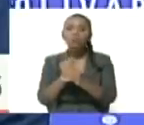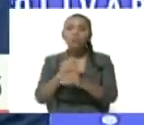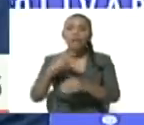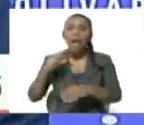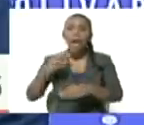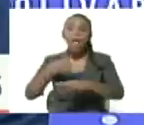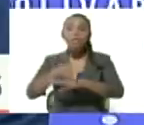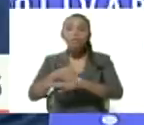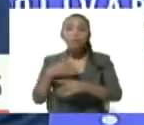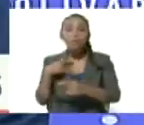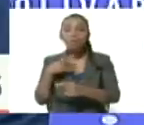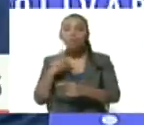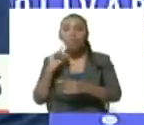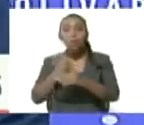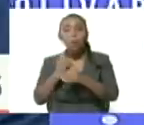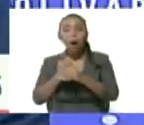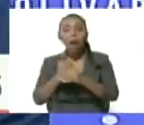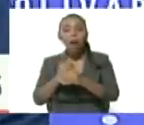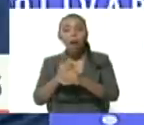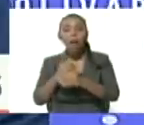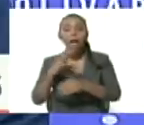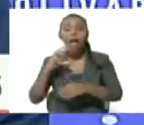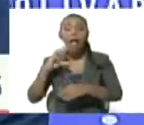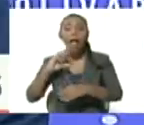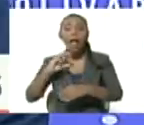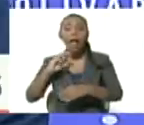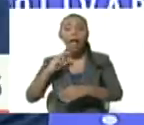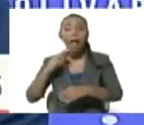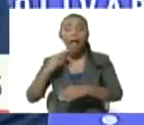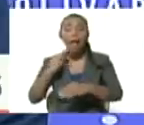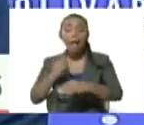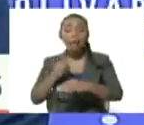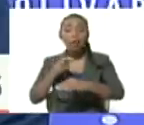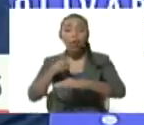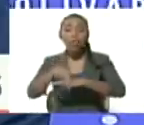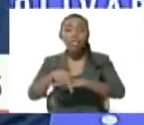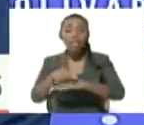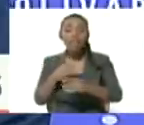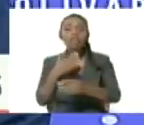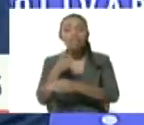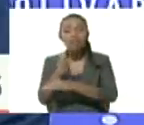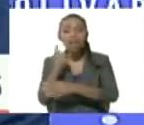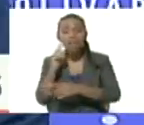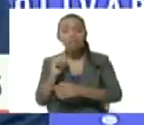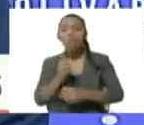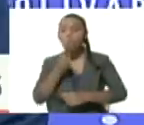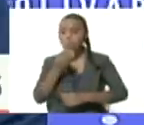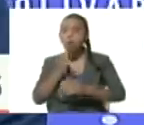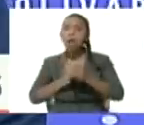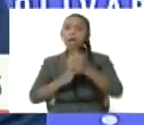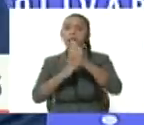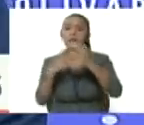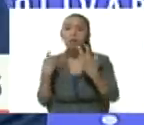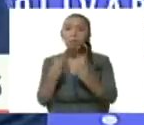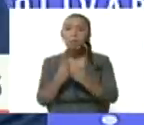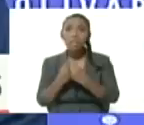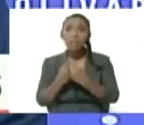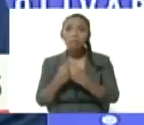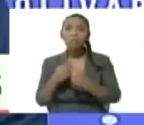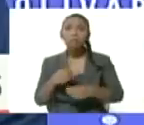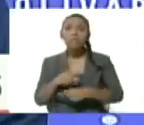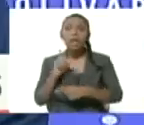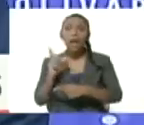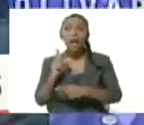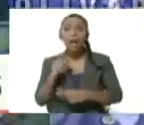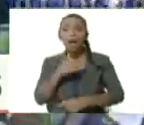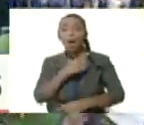invitado. Héctor tiene muy buenas ideas. Muy buen líder como gobernante. Compañero Héctor Rodríguez Castro.